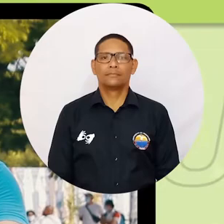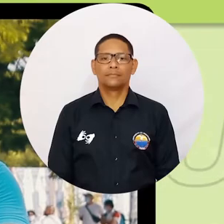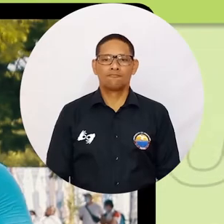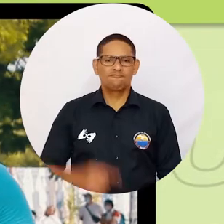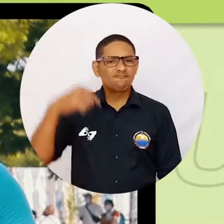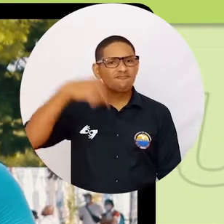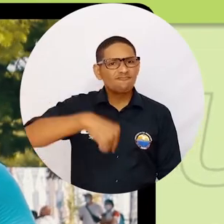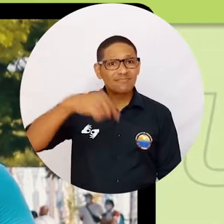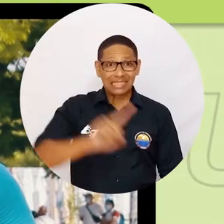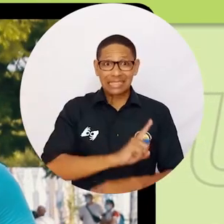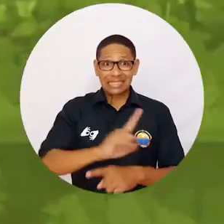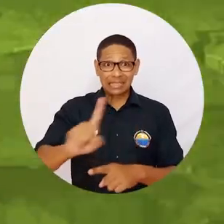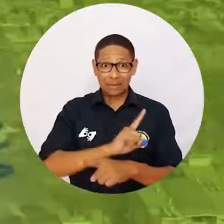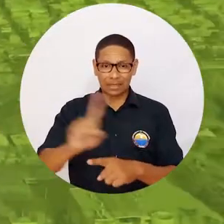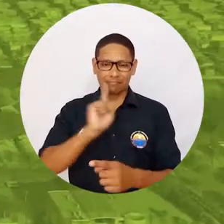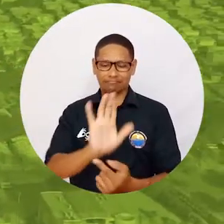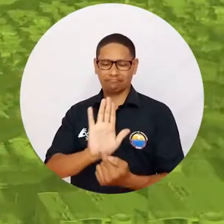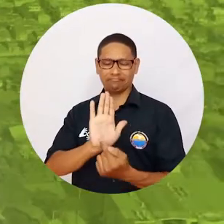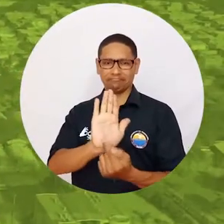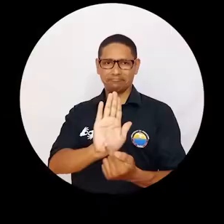Esta es nuestra imagen de la semana.